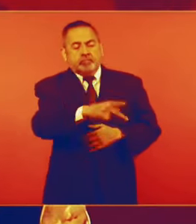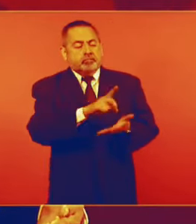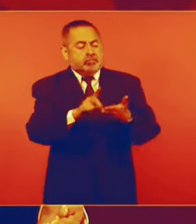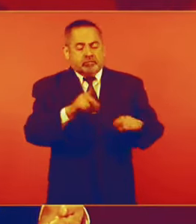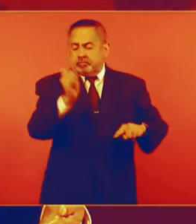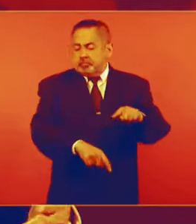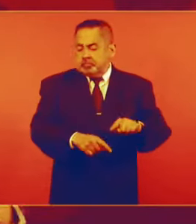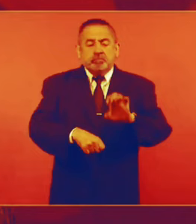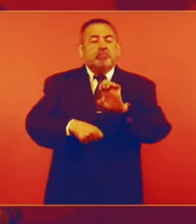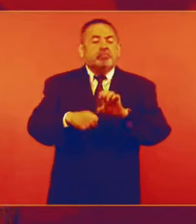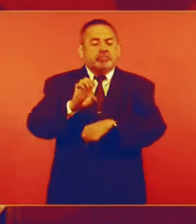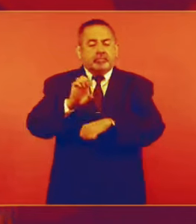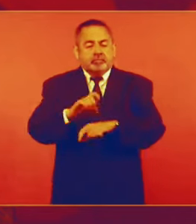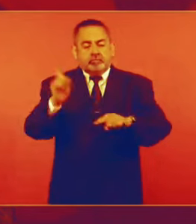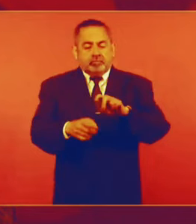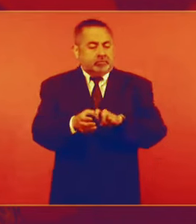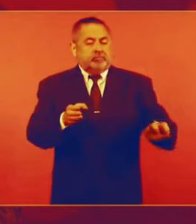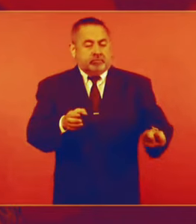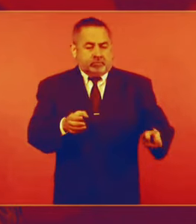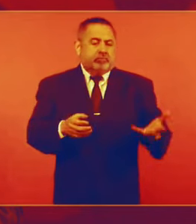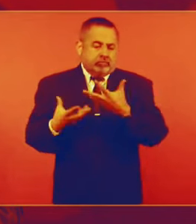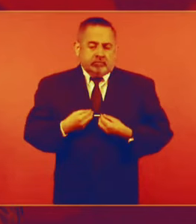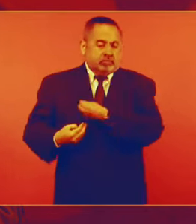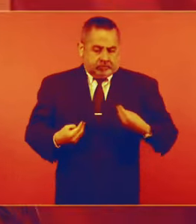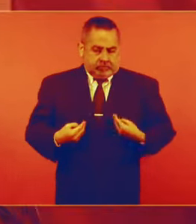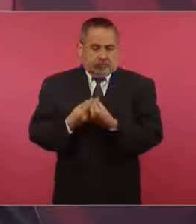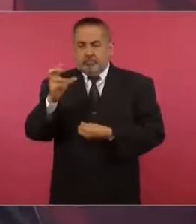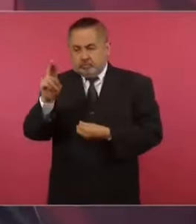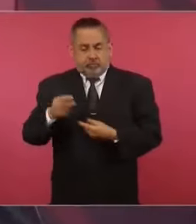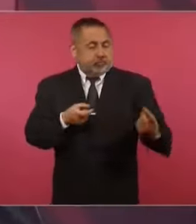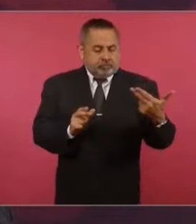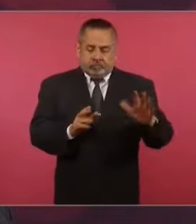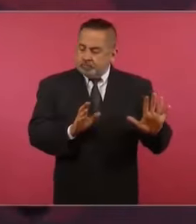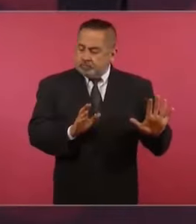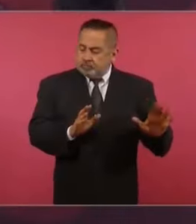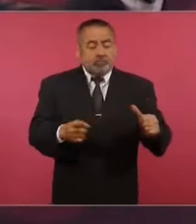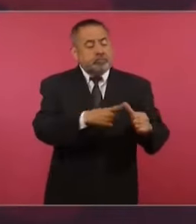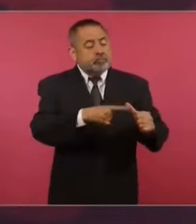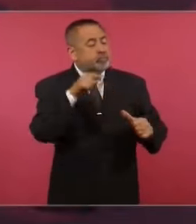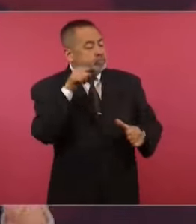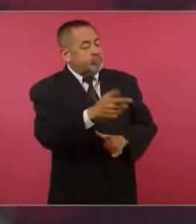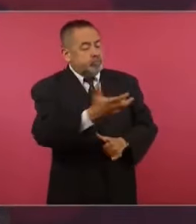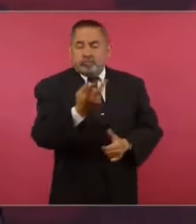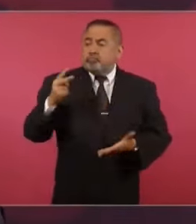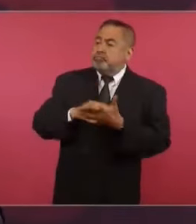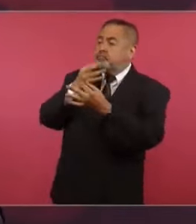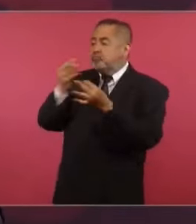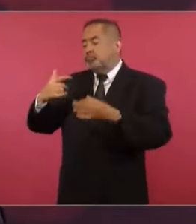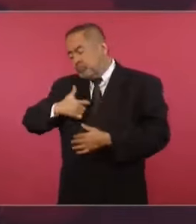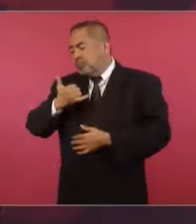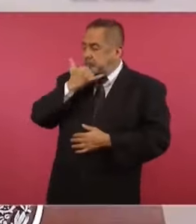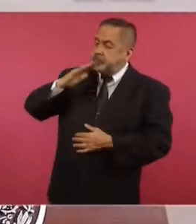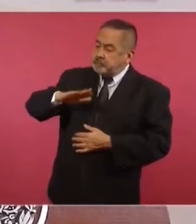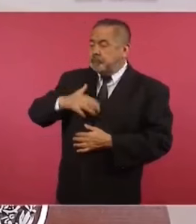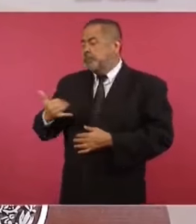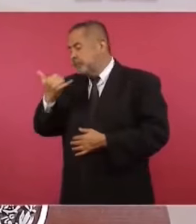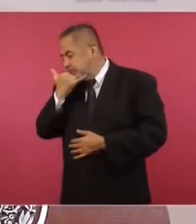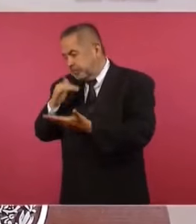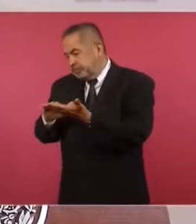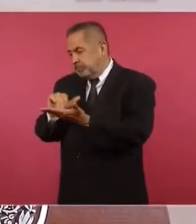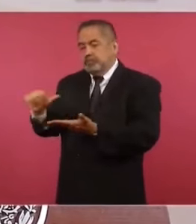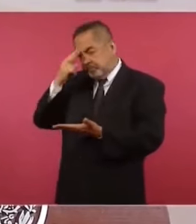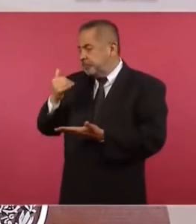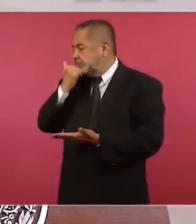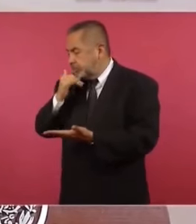derechos como Estado miembro de Naciones Unidas a Ecuador, en tanto no se pronuncia y ofrezca una